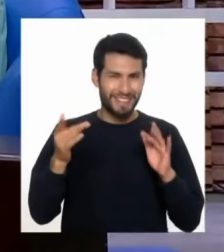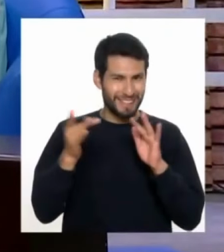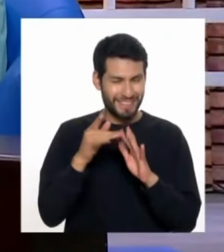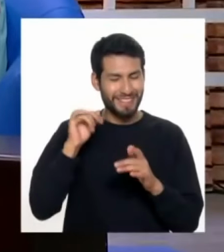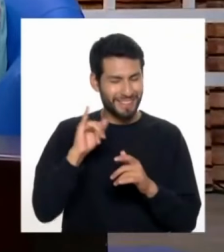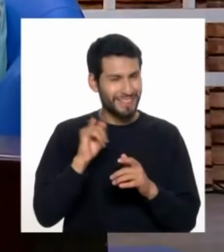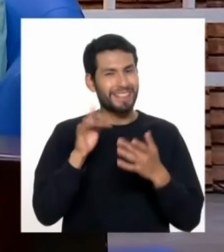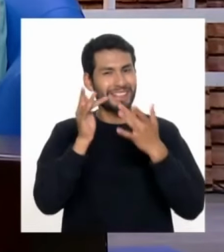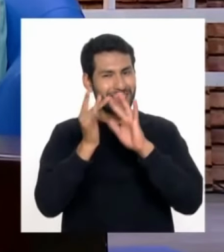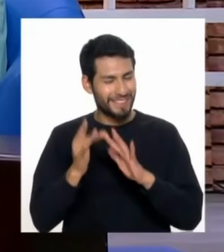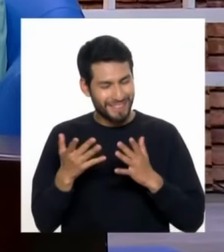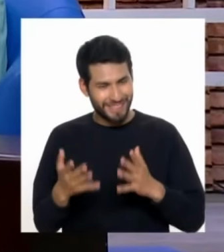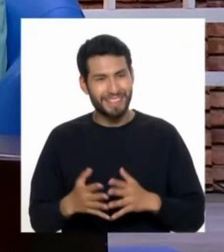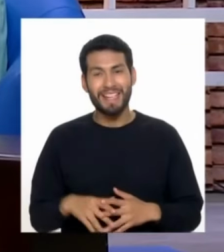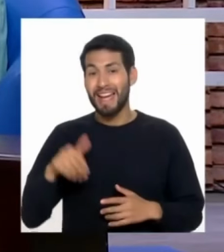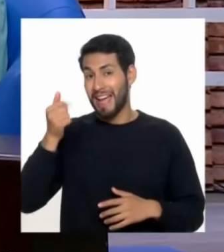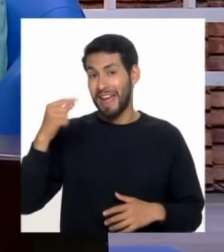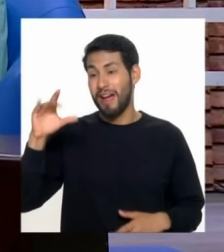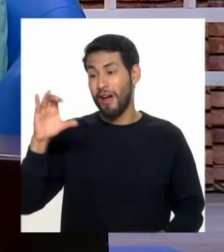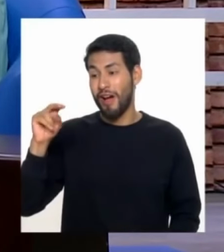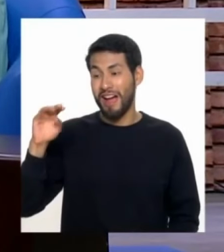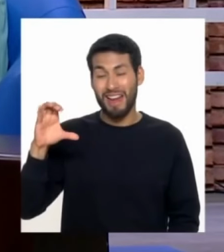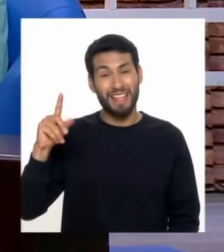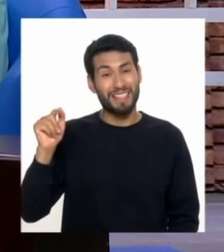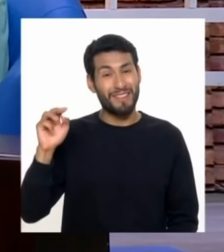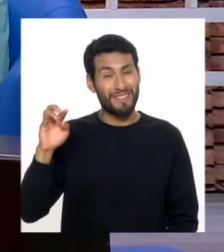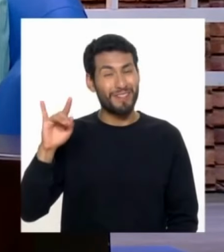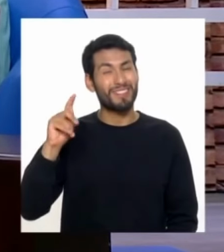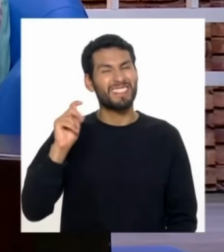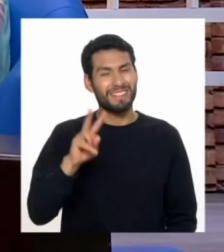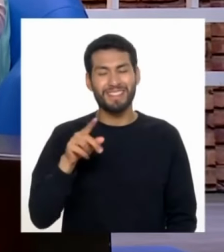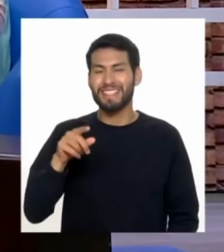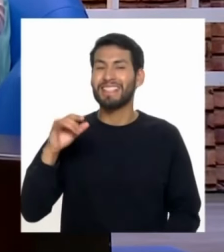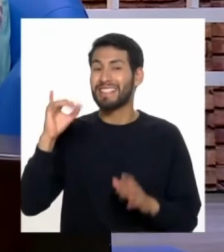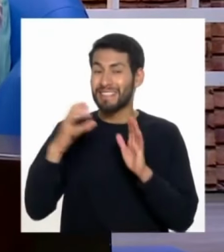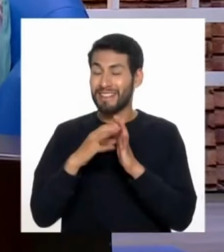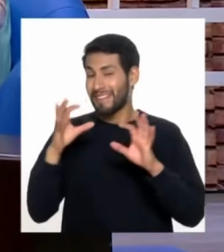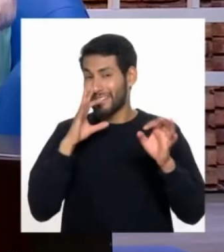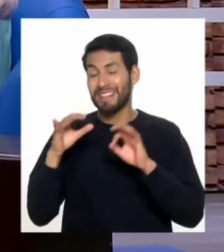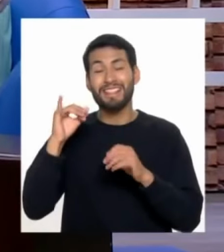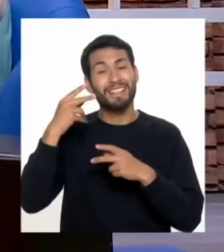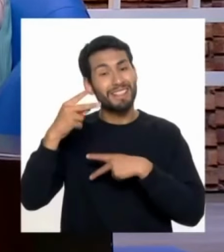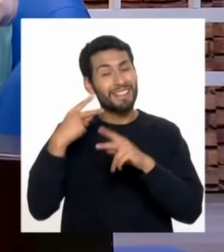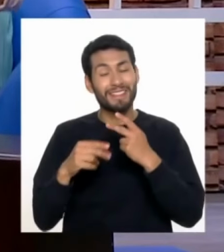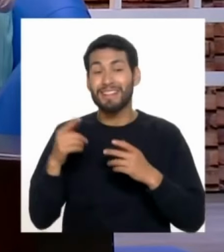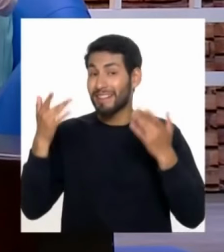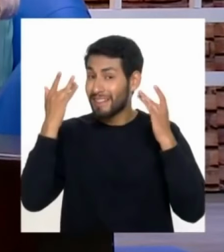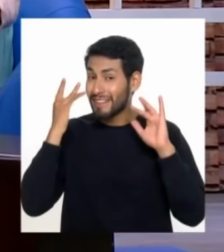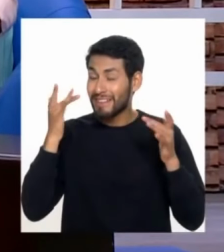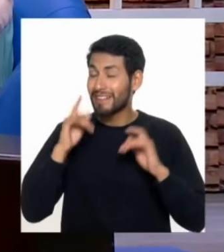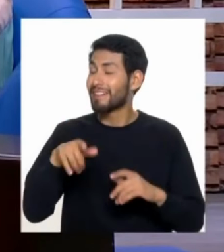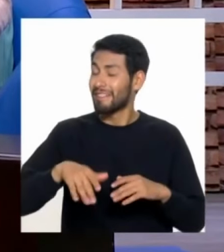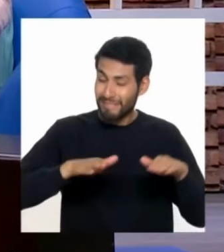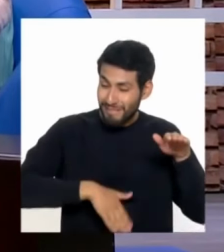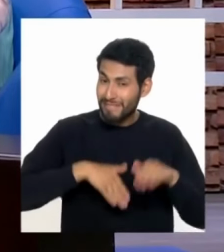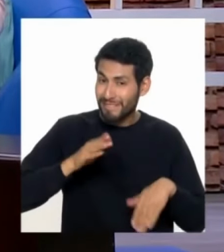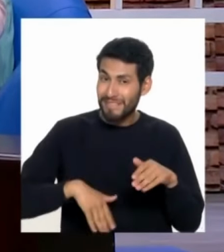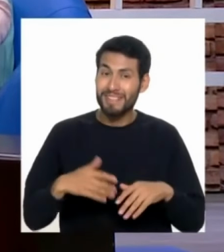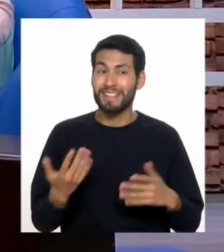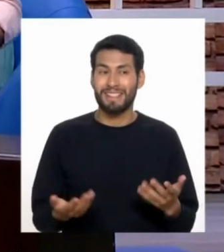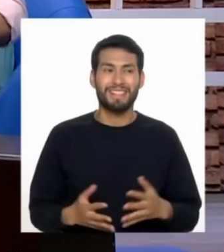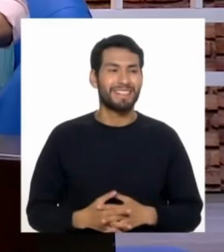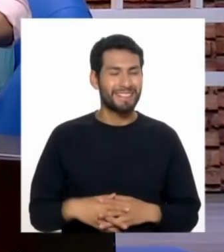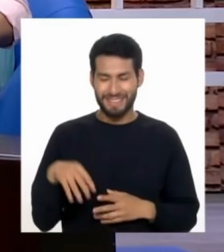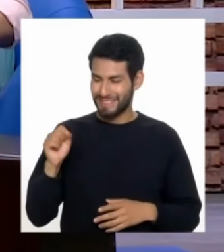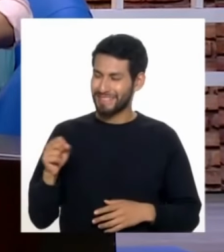nosotros también en redes sociales, arroba Conecta Perú TV, en Instagram, en Facebook y en TikTok. Los sonidos de percusión real.